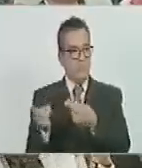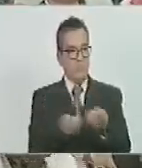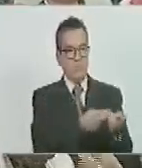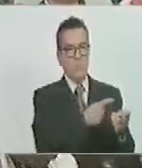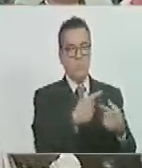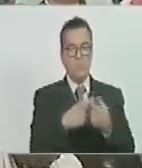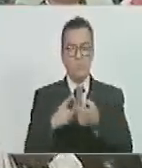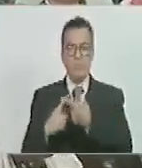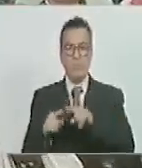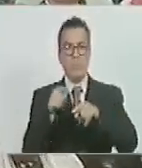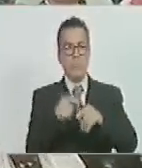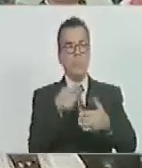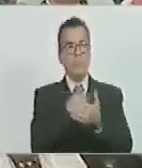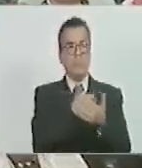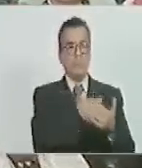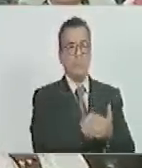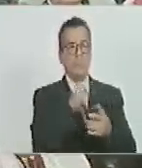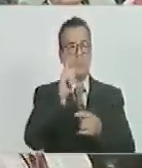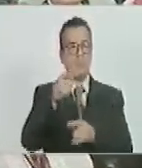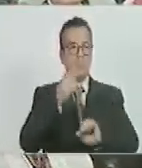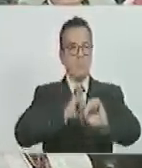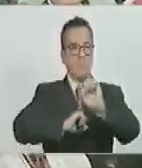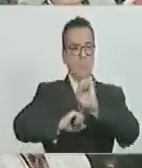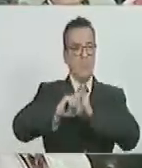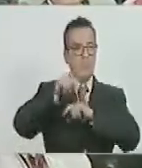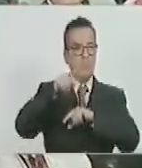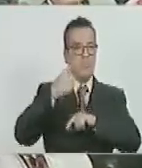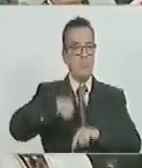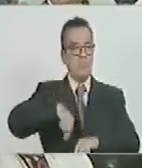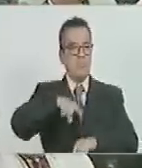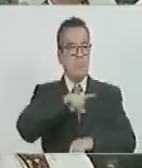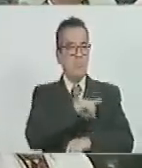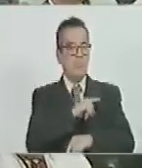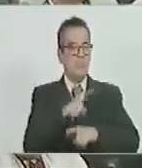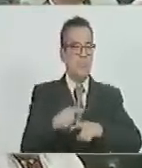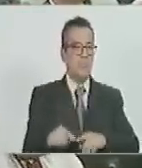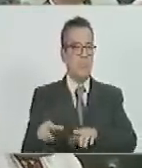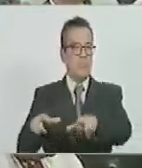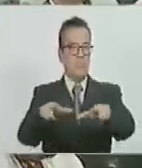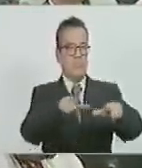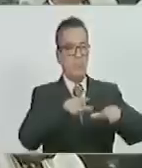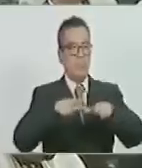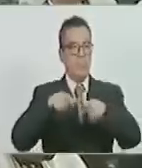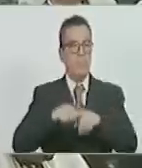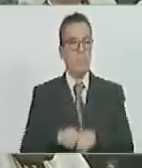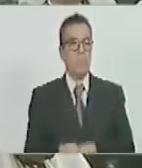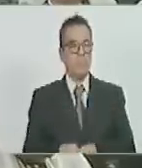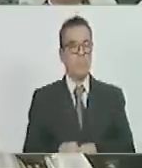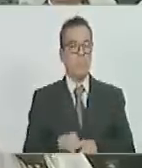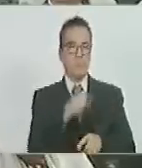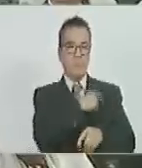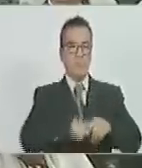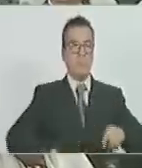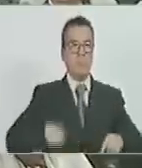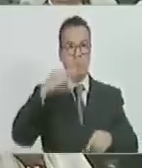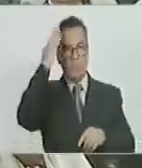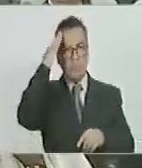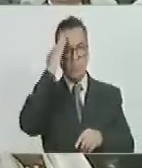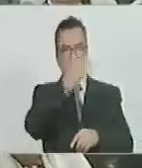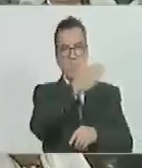la inversión, pero que también a la defensa de nuestra soberanía. Presidente, como usted